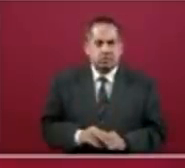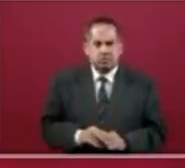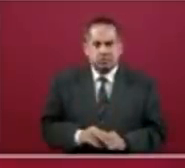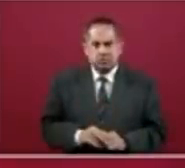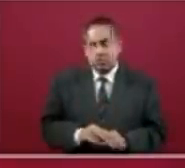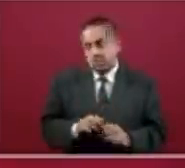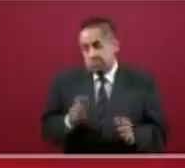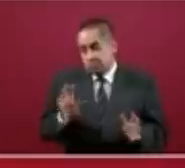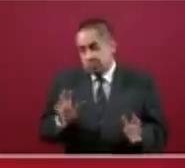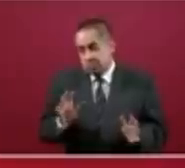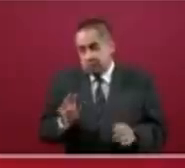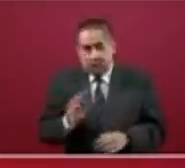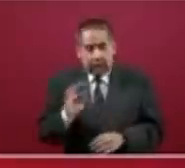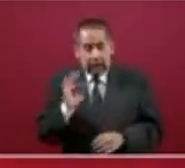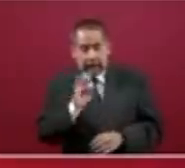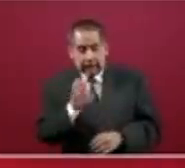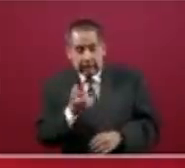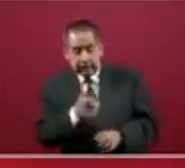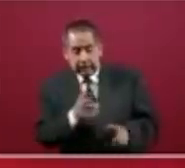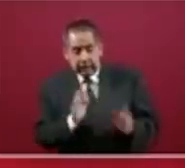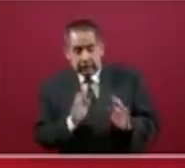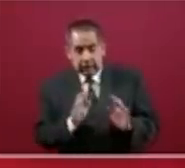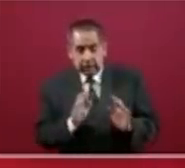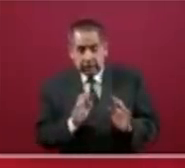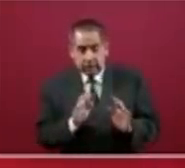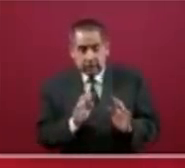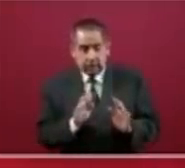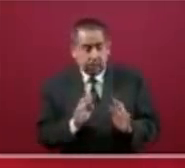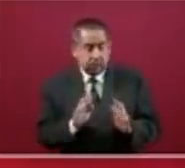al no ser que lo hayan hecho